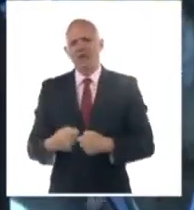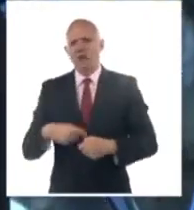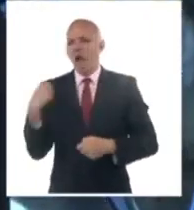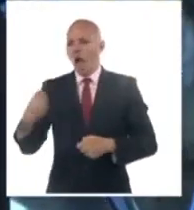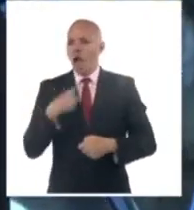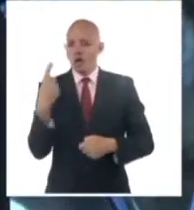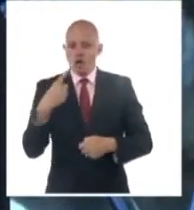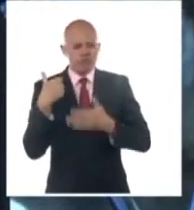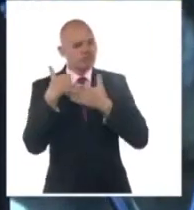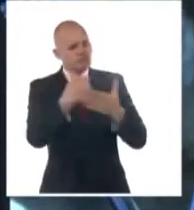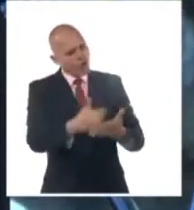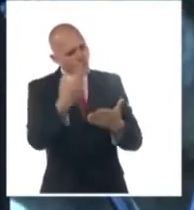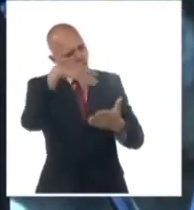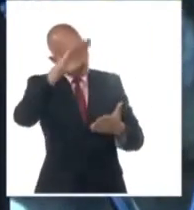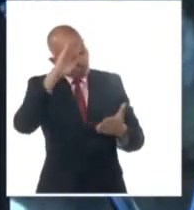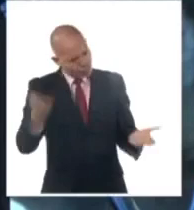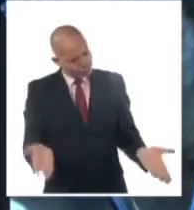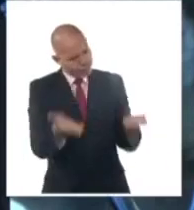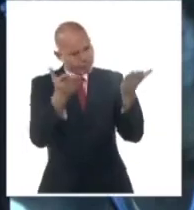el bien de Cuba.